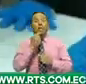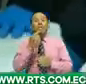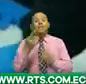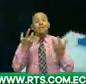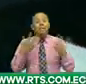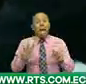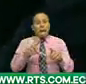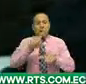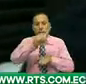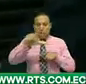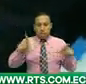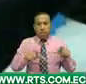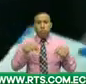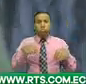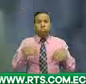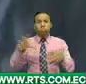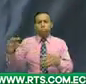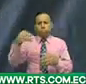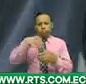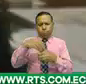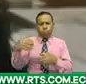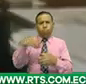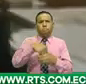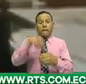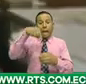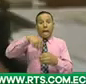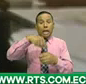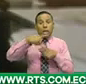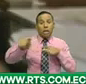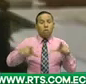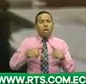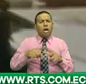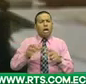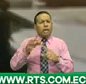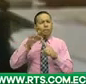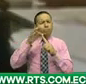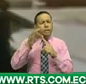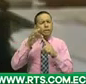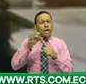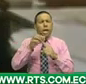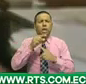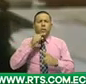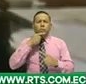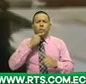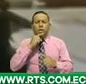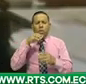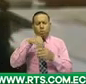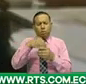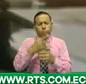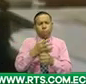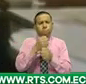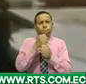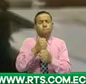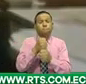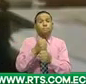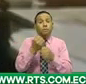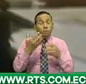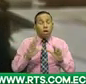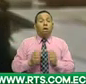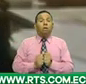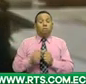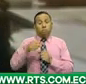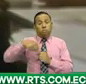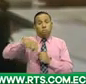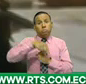cajas especiales para garantizar su preservación. Estos empaques en los que viene están garantizados de que pueden permanecer